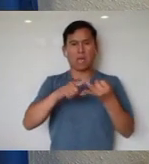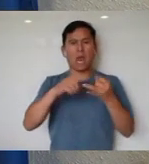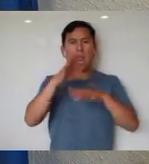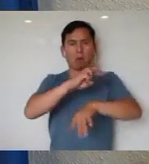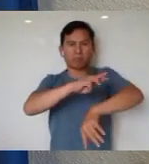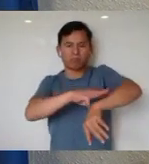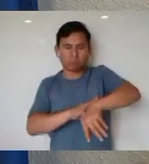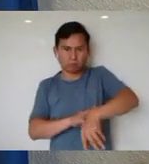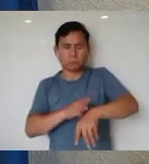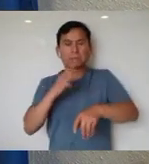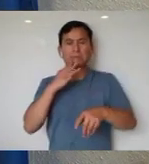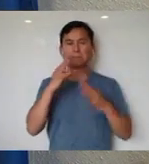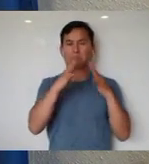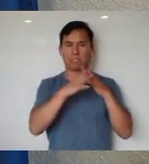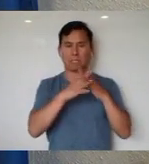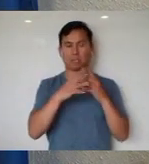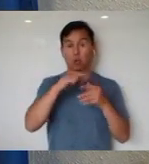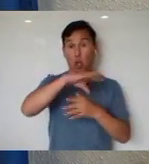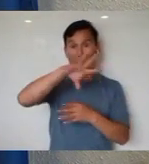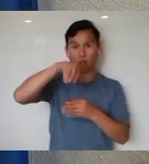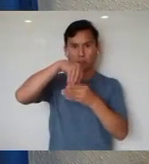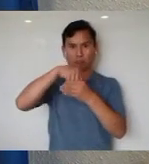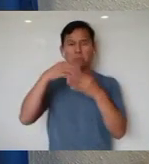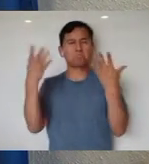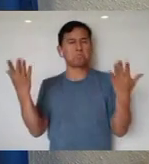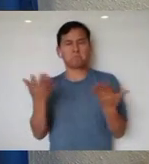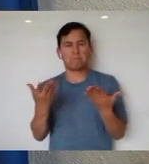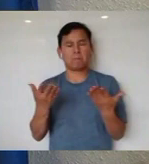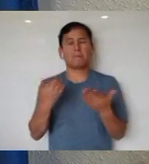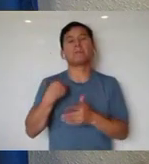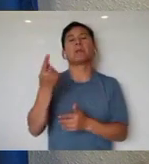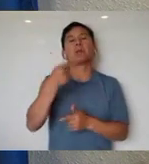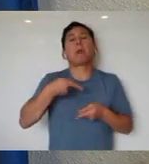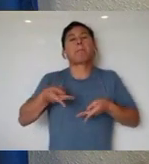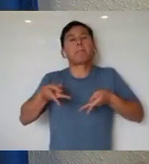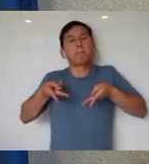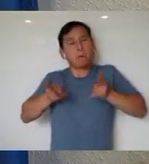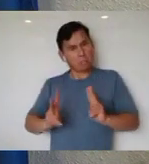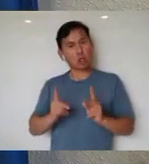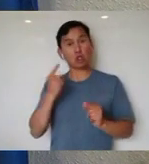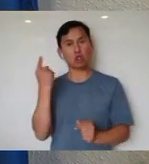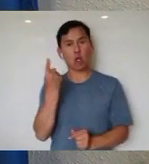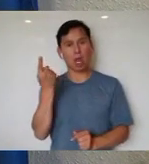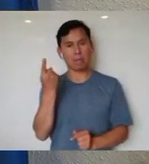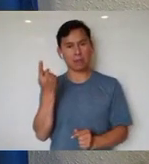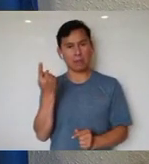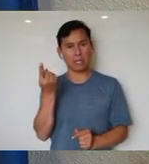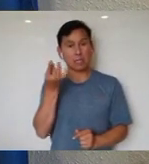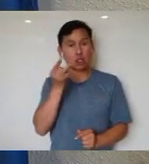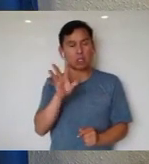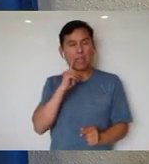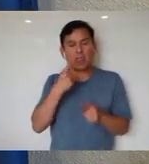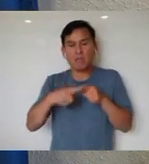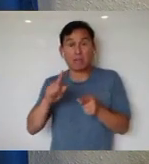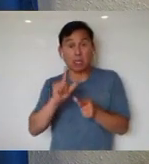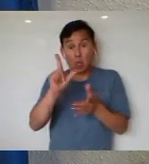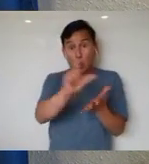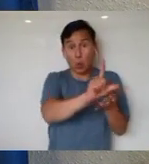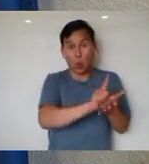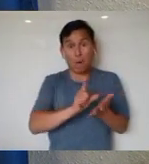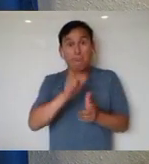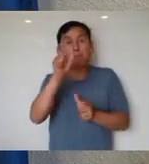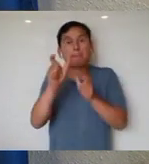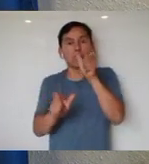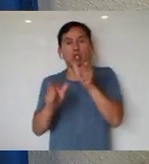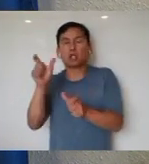Armada y el Ejército de Chile, para que solamente se permita el traslado hacia diferentes puntos de personas